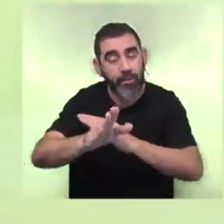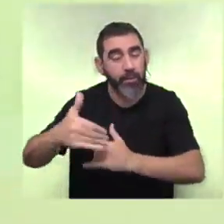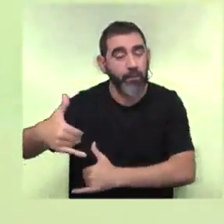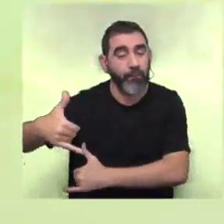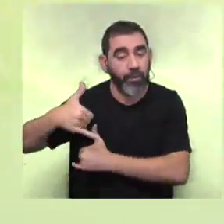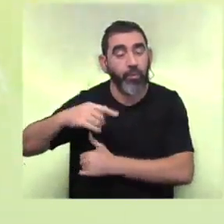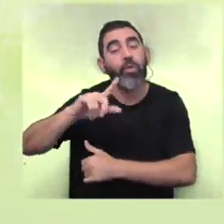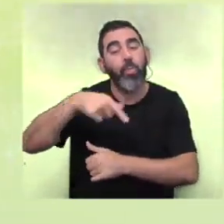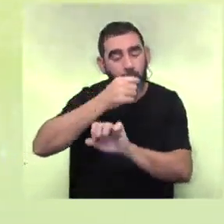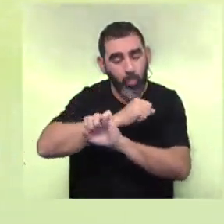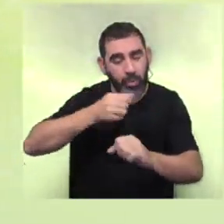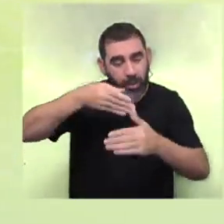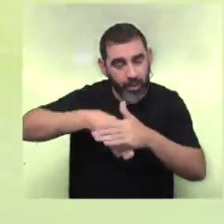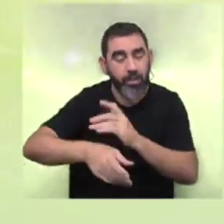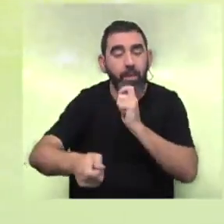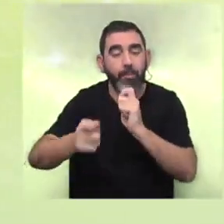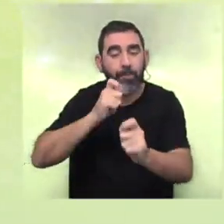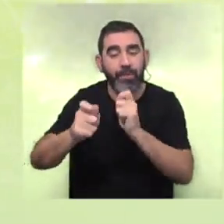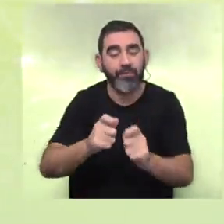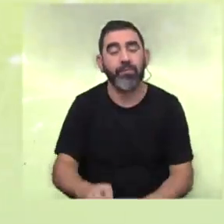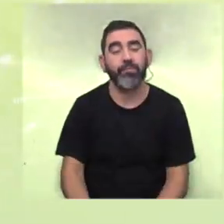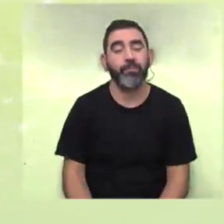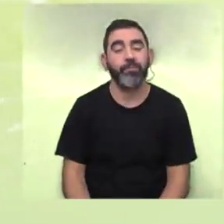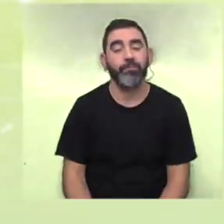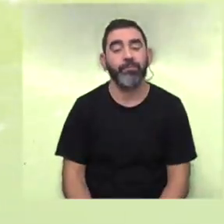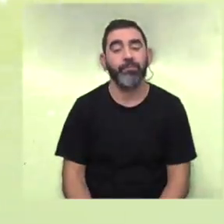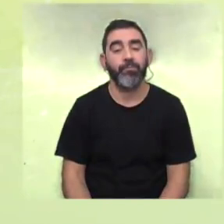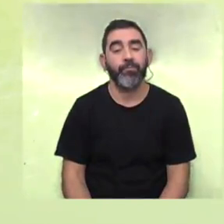luego se va a permitir el ingreso a los medios de comunicación